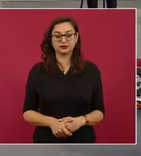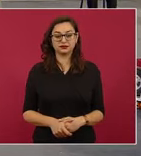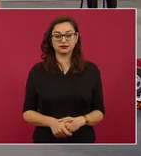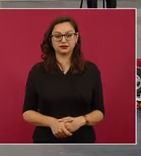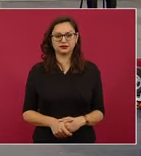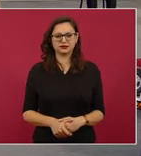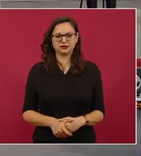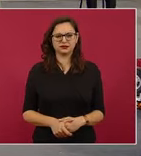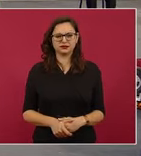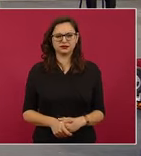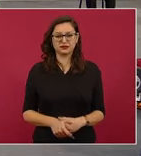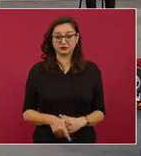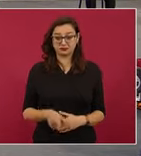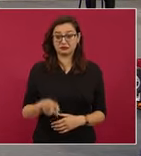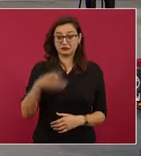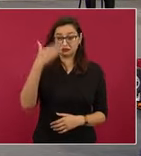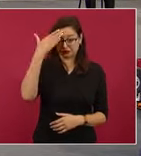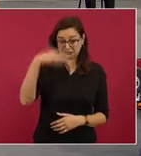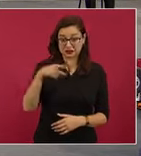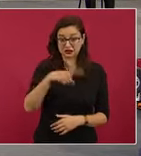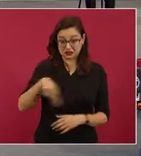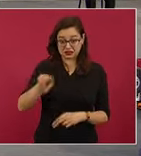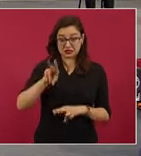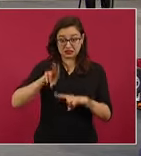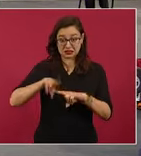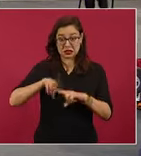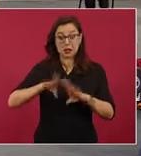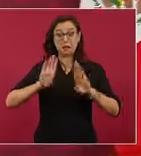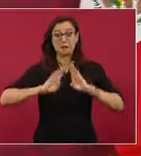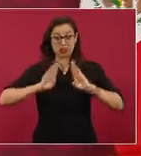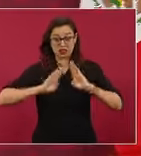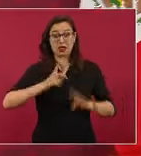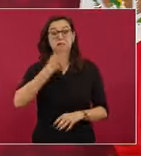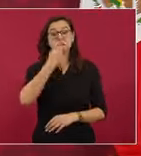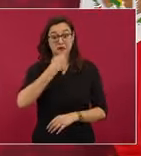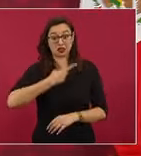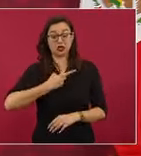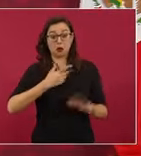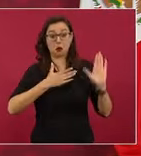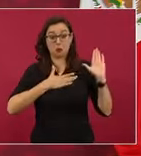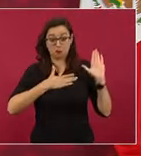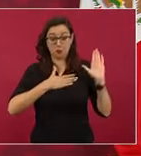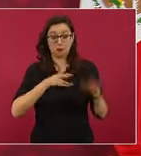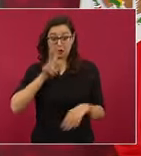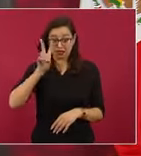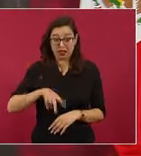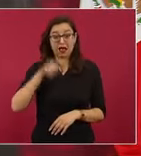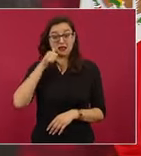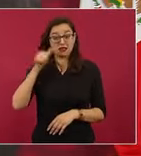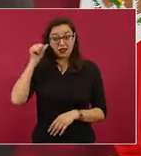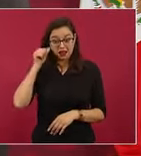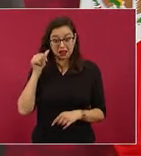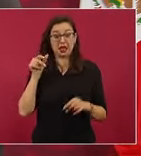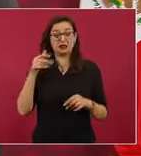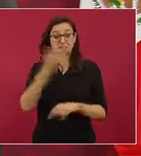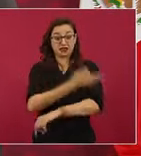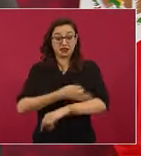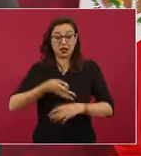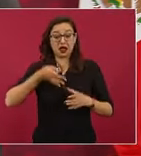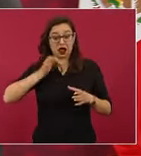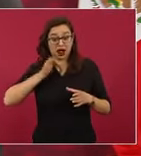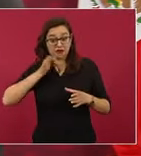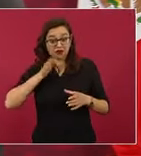¿Quieren saber algo? Están sentados, porque les juro que me lo dijo un militar ayer en la tarde tomando café. Siéntense y agárrense. Y